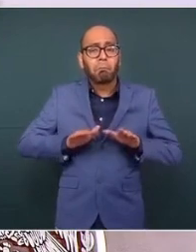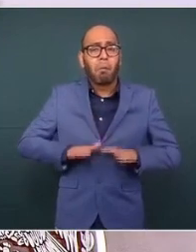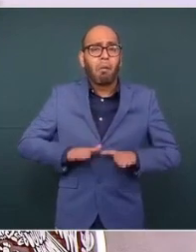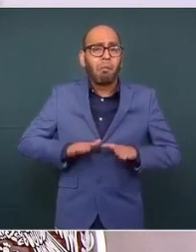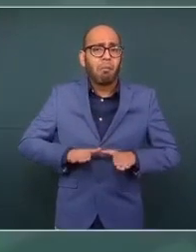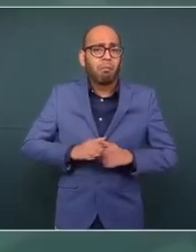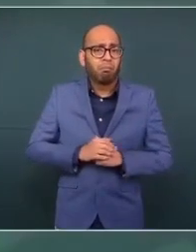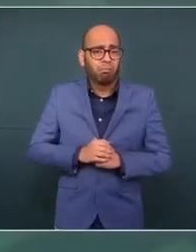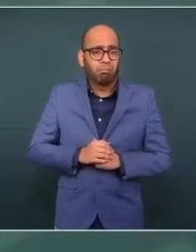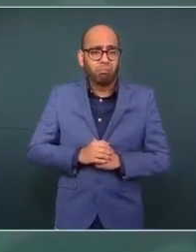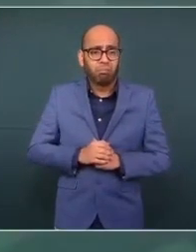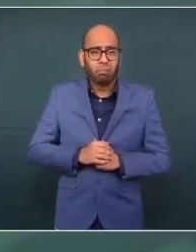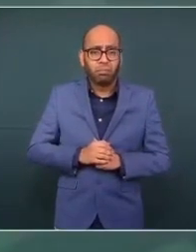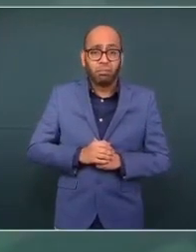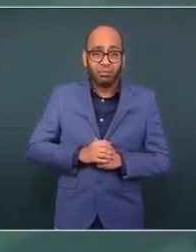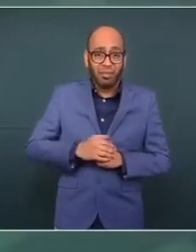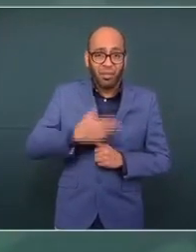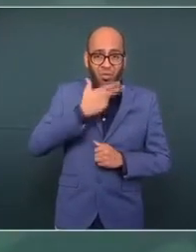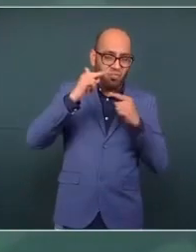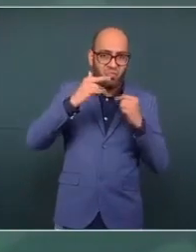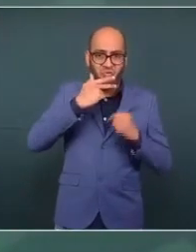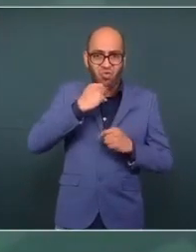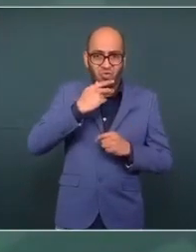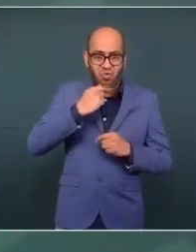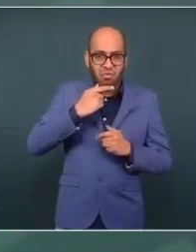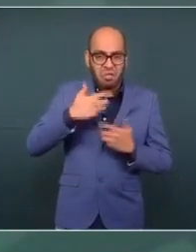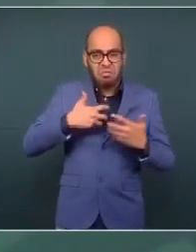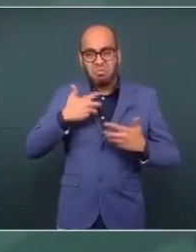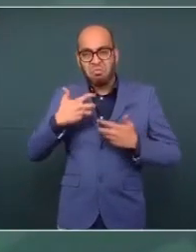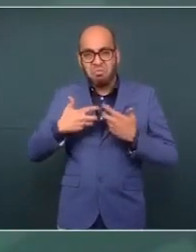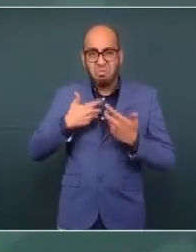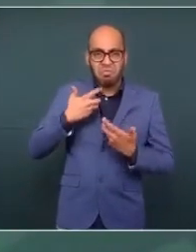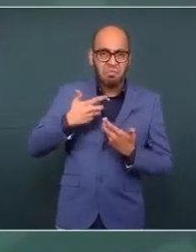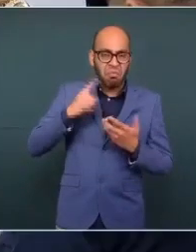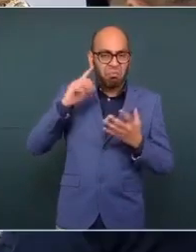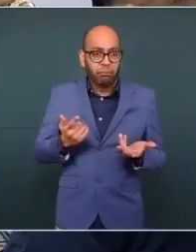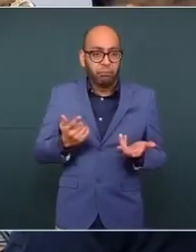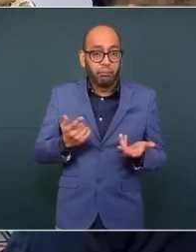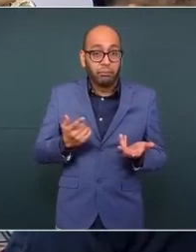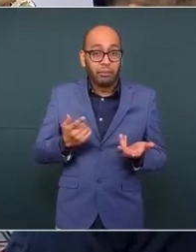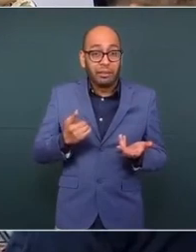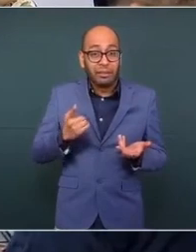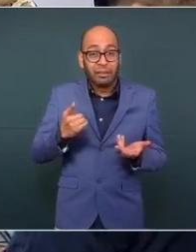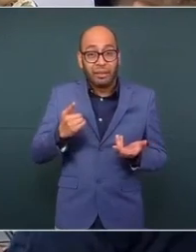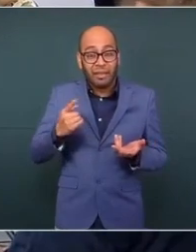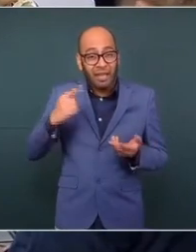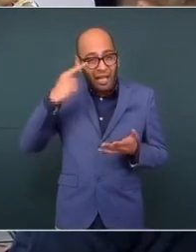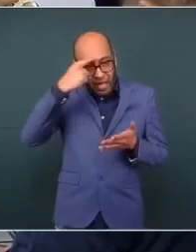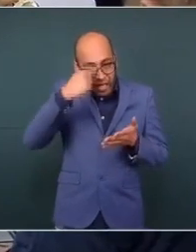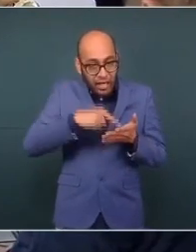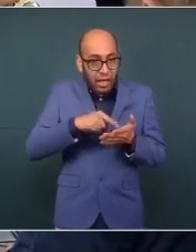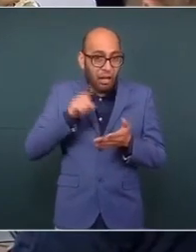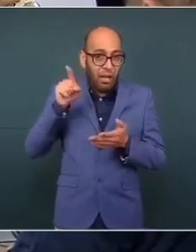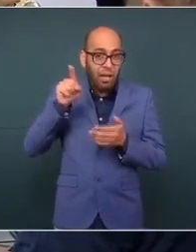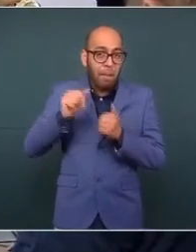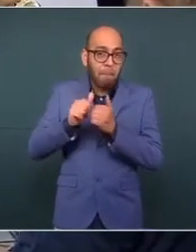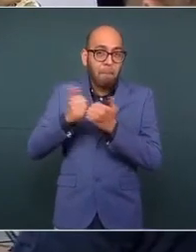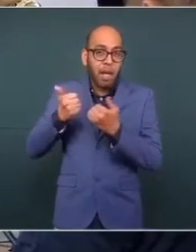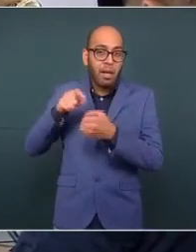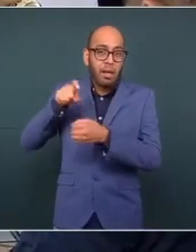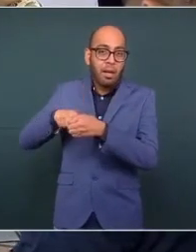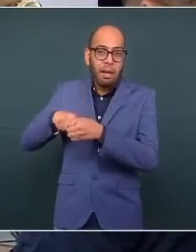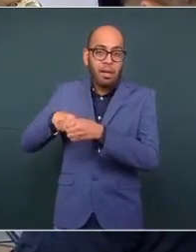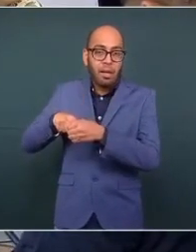Lo vi muy descompuesto a este señor, porque se privan. De hecho, Es una cuestión